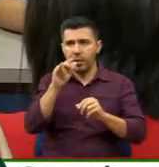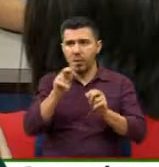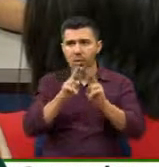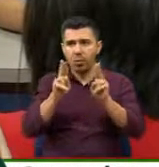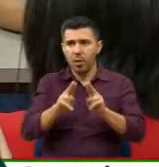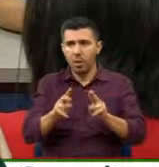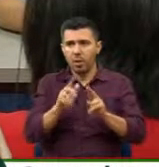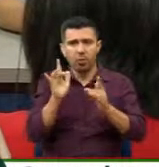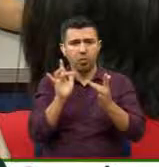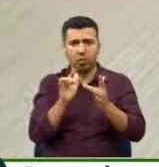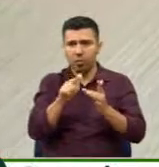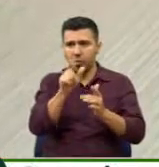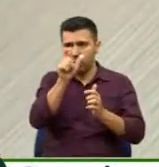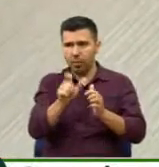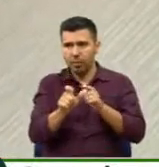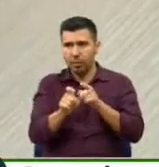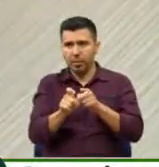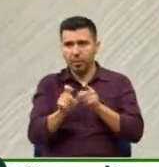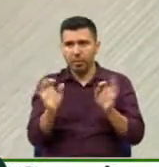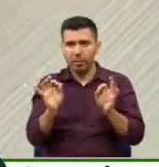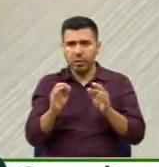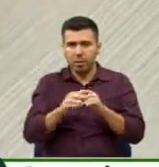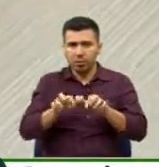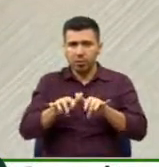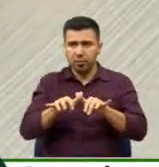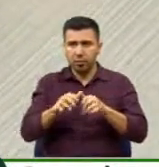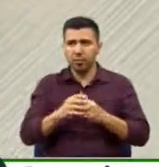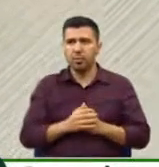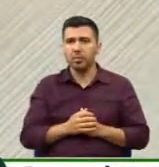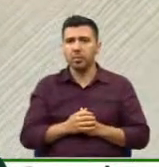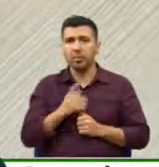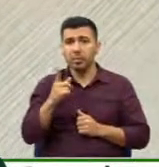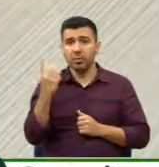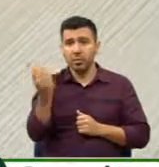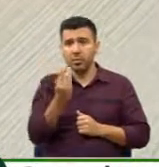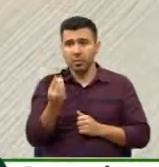El reto inmediato de los estudiantes y docentes innovadores es buscar apoyo para consolidar su proyecto.